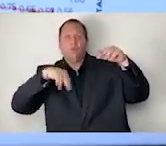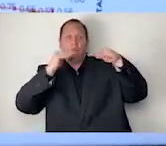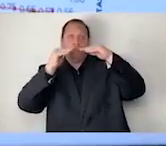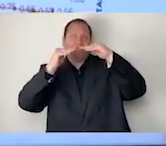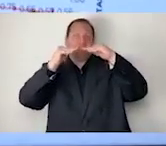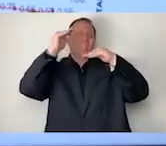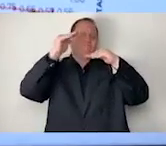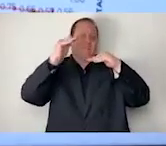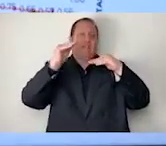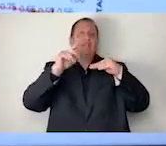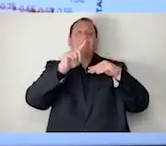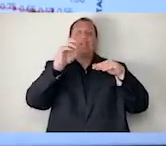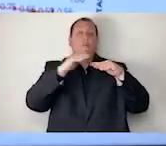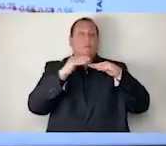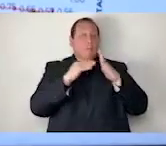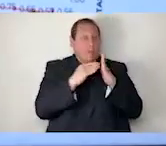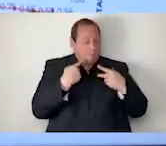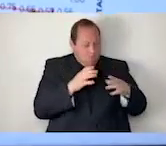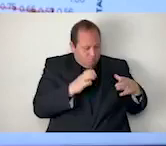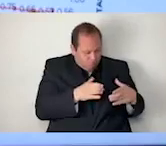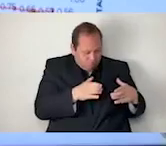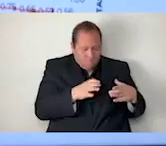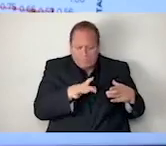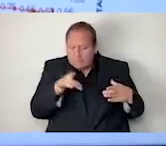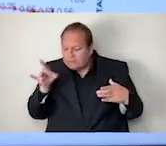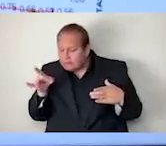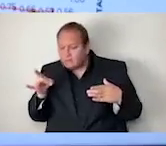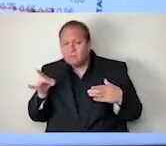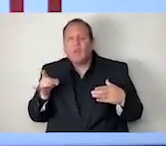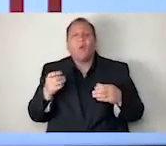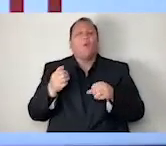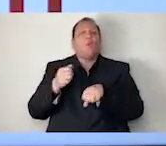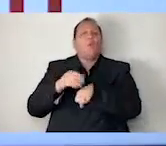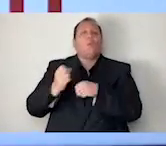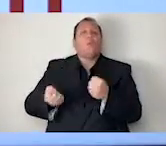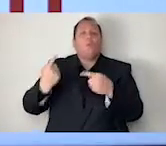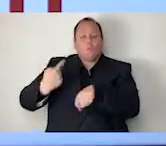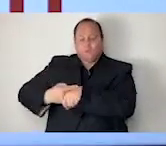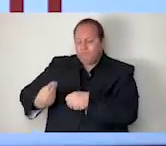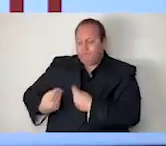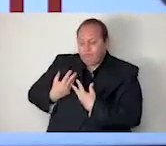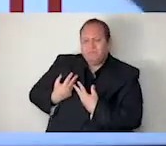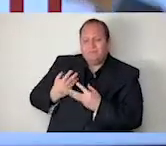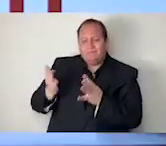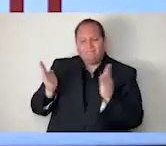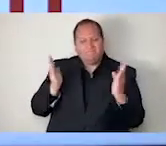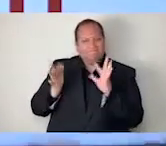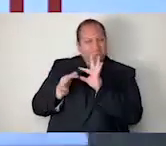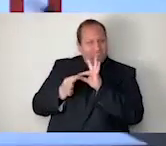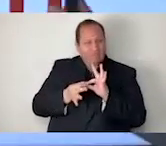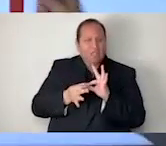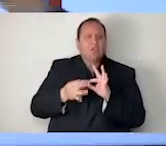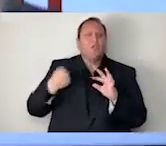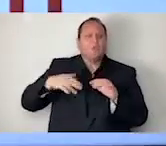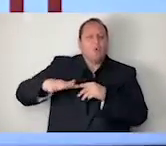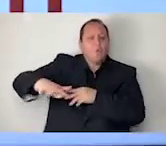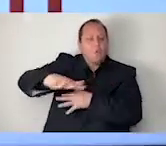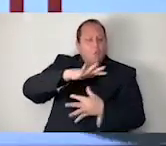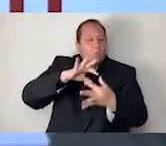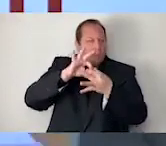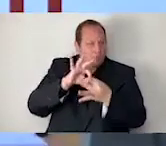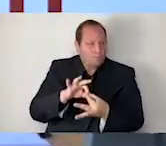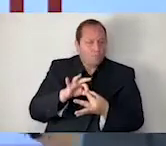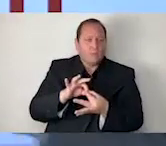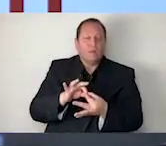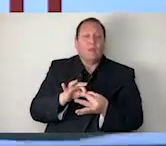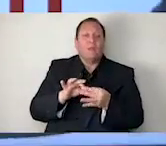a nuestra población el universo son 3 mil 181 que son el total de los casos confirmados en méxico la mediana de edad para el país es